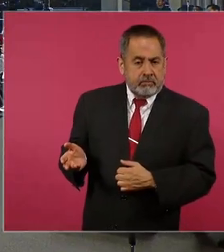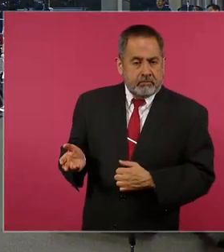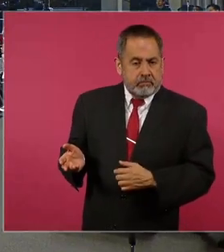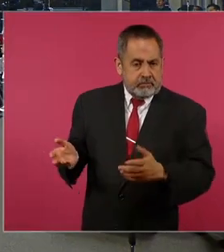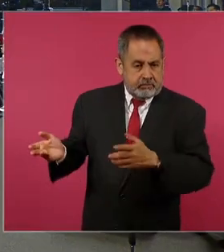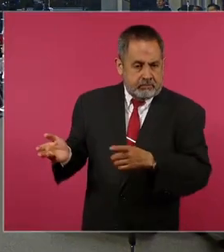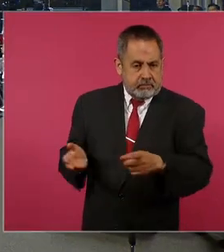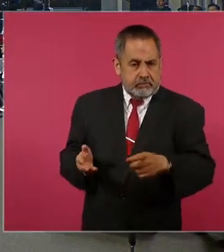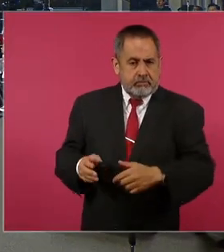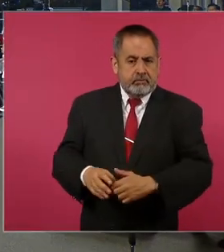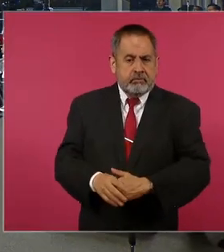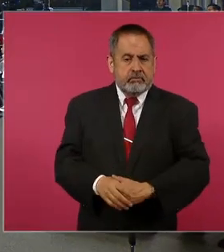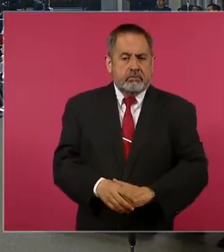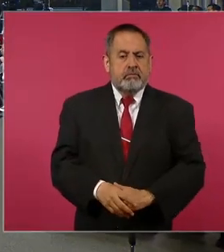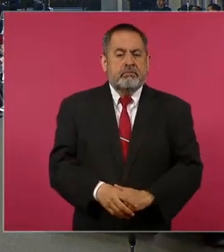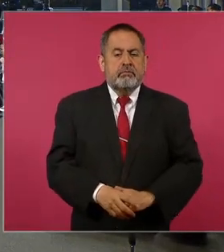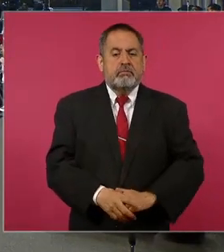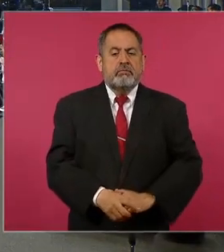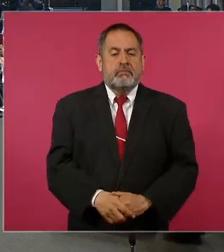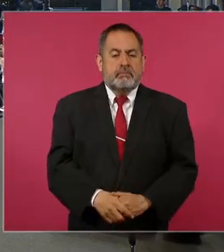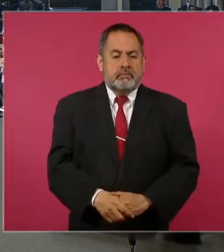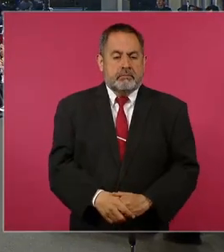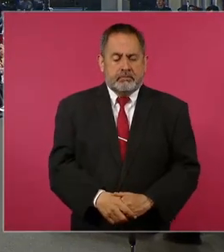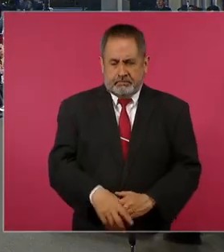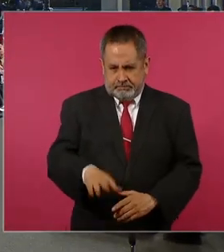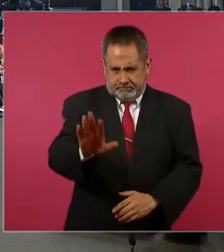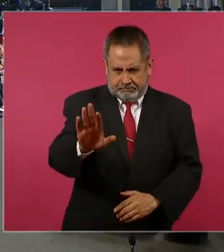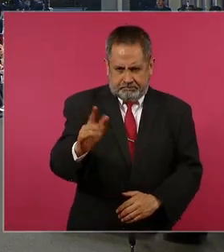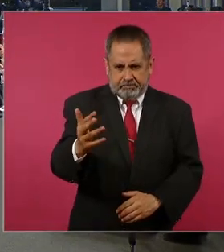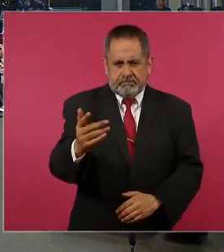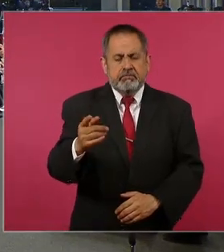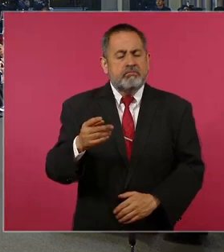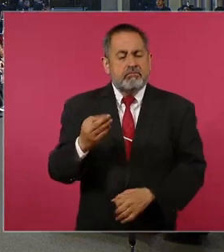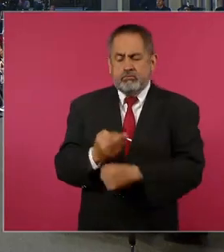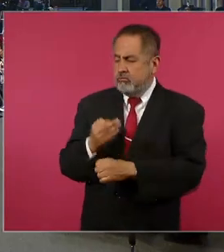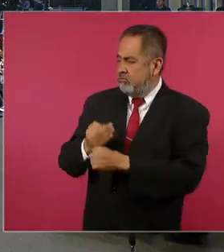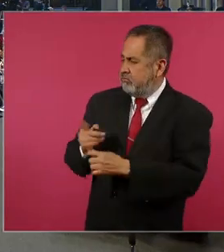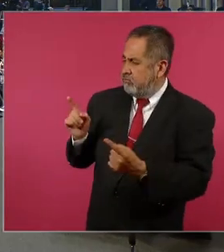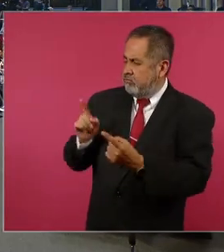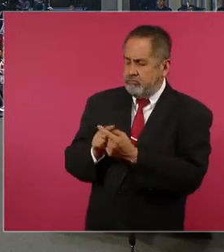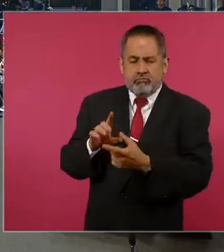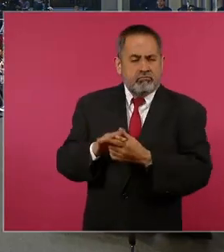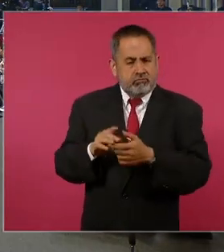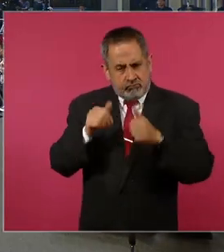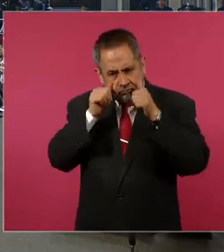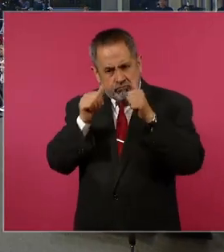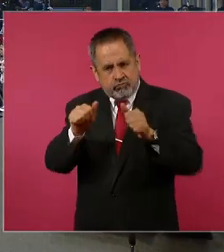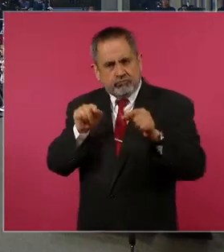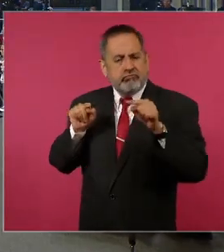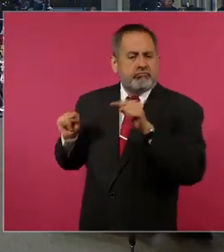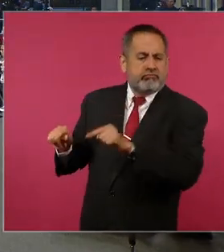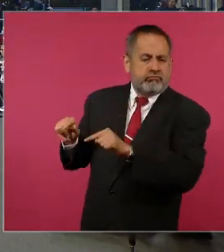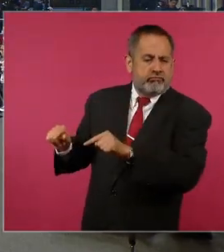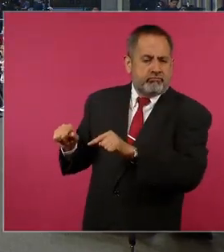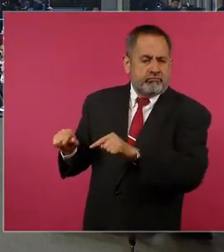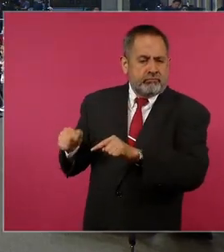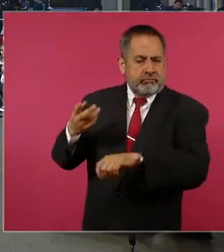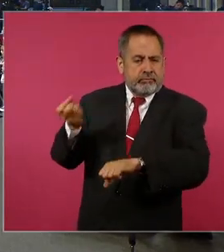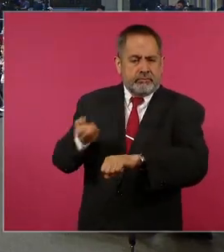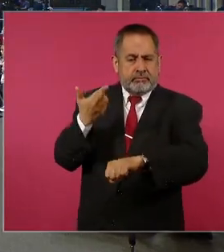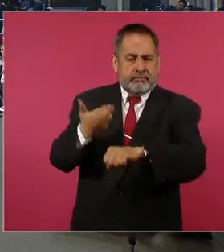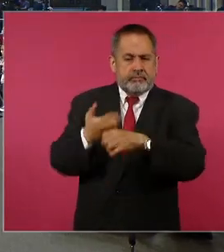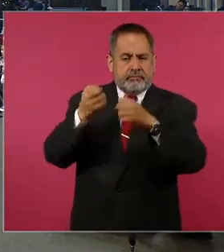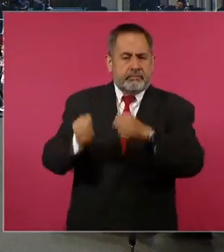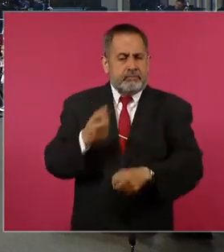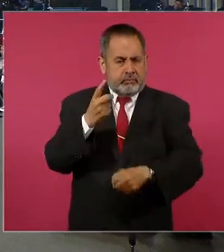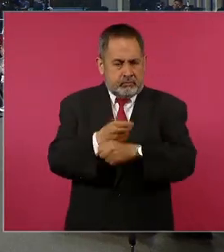Vamos a escuchar. Ahora vamos a hablar de eso. Vamos a escuchar a la Secretaria de Seguridad